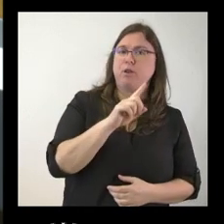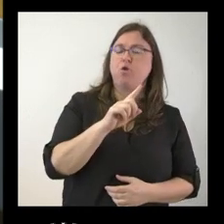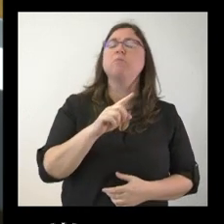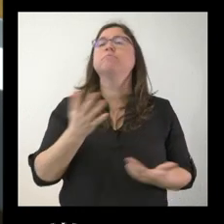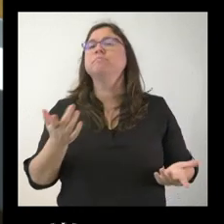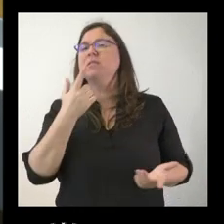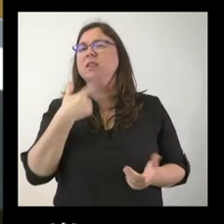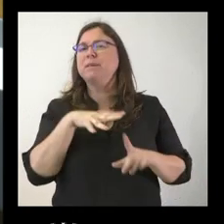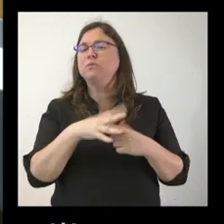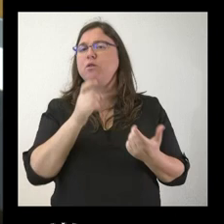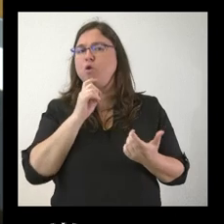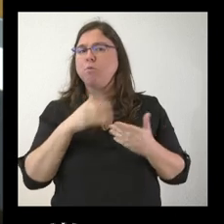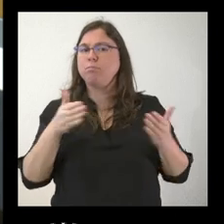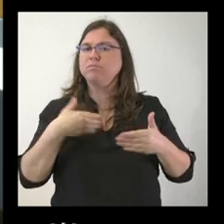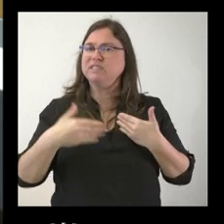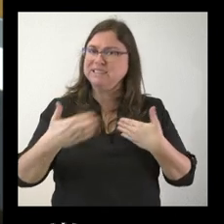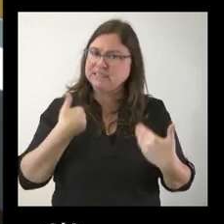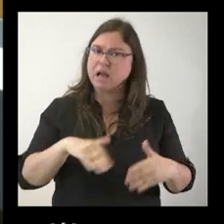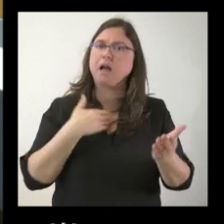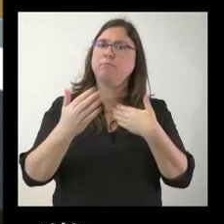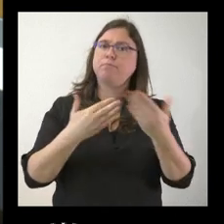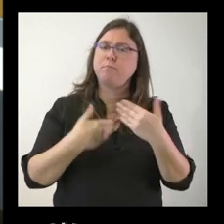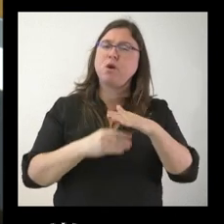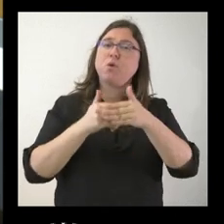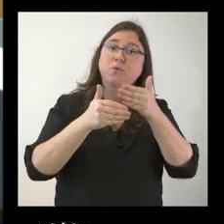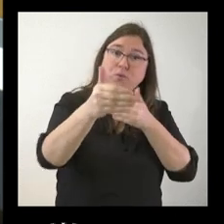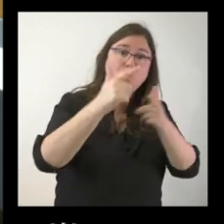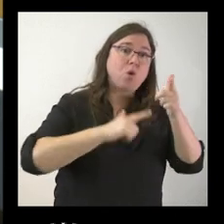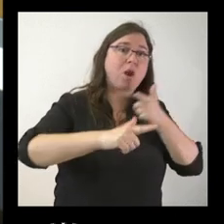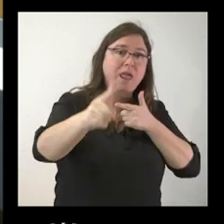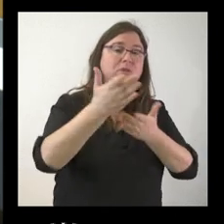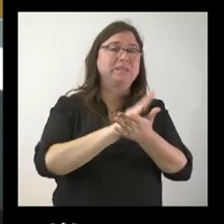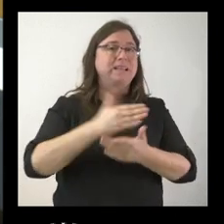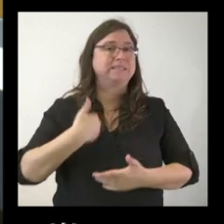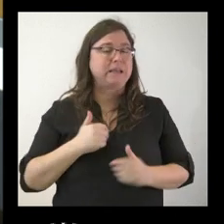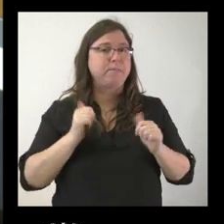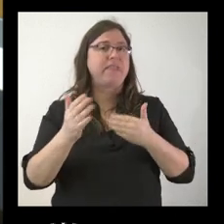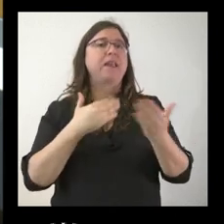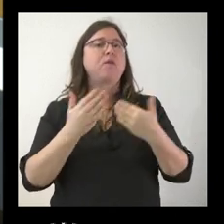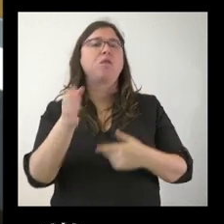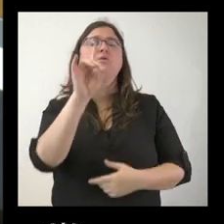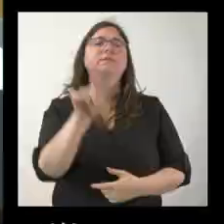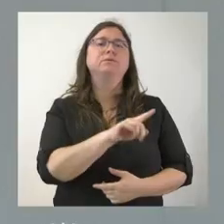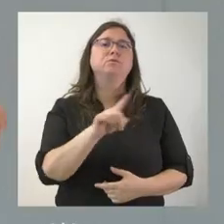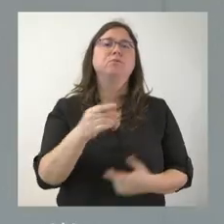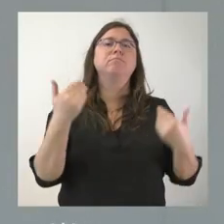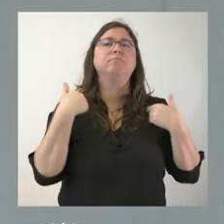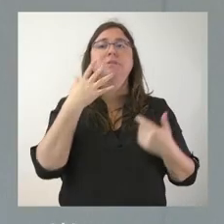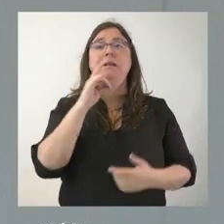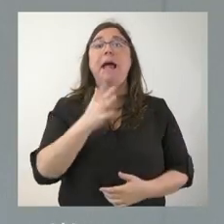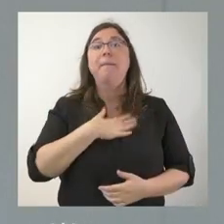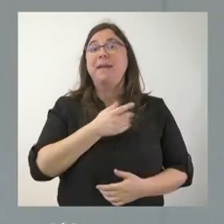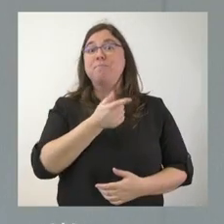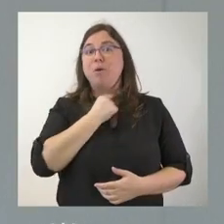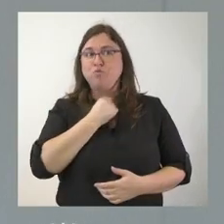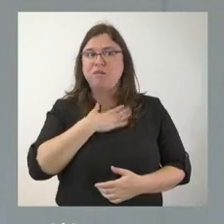situación está realmente las negociaciones para el futuro de serla a largo plazo y no sé quién no dice la verdad en este asunto nosotros Nos gustaría que